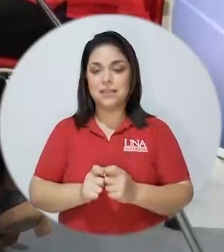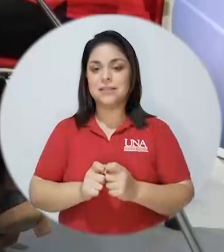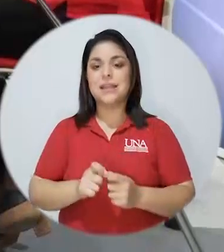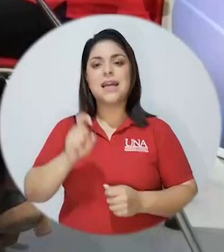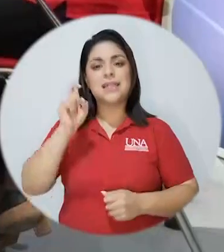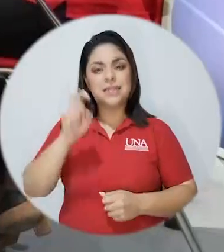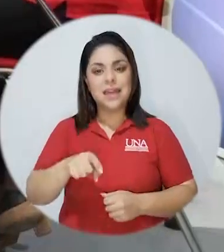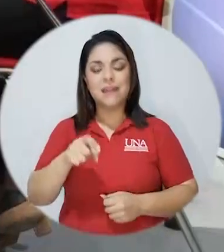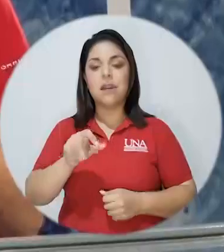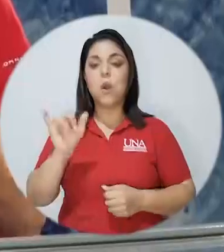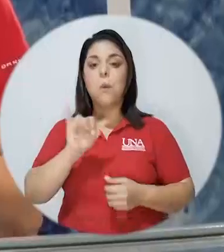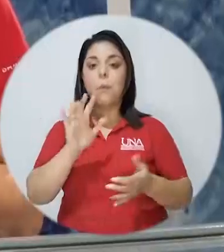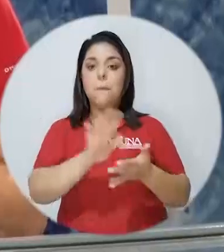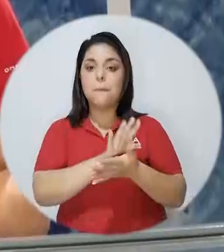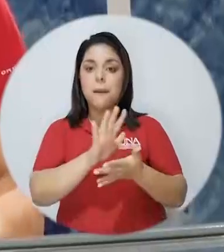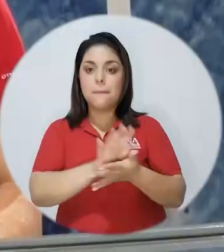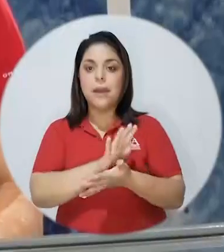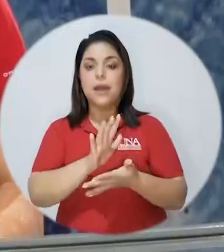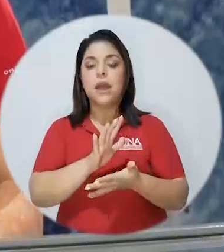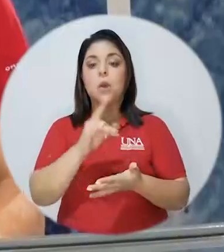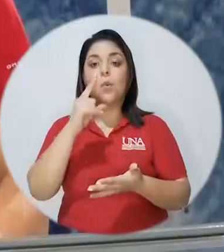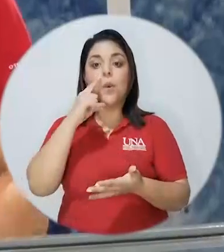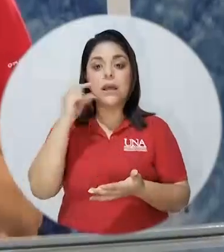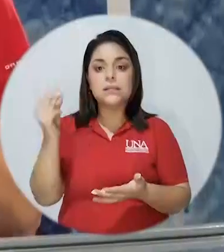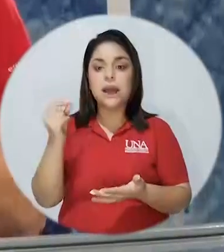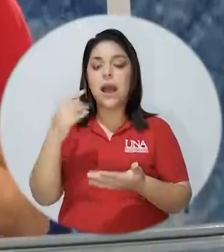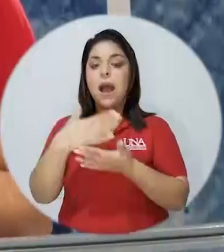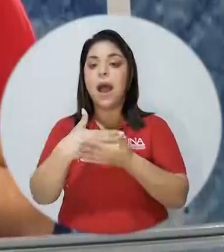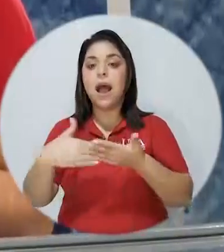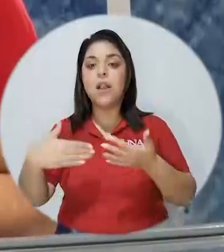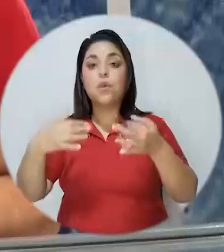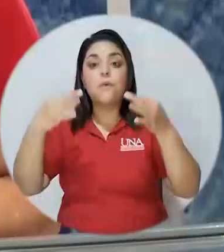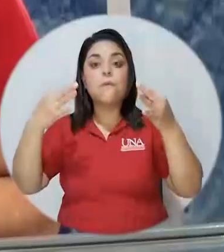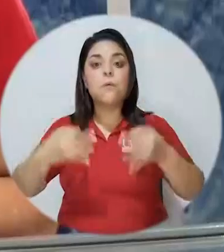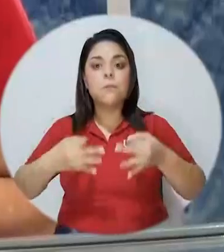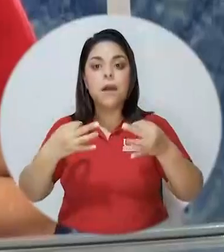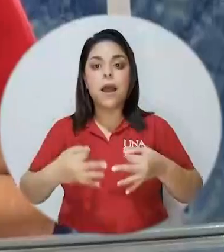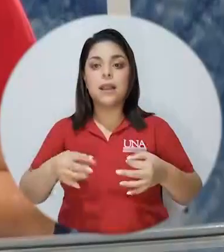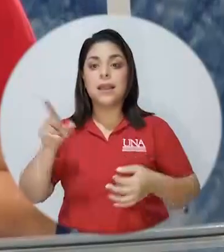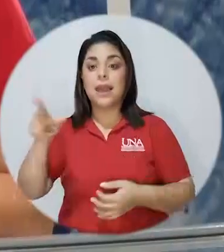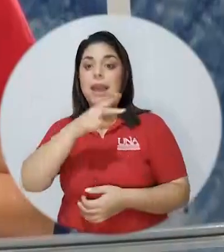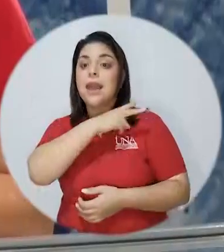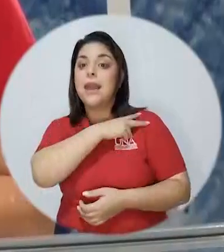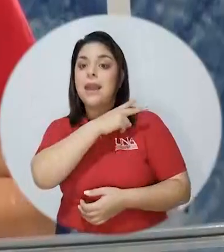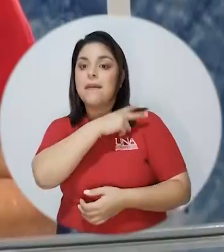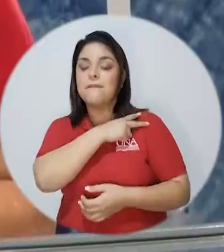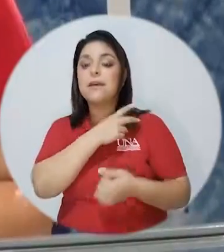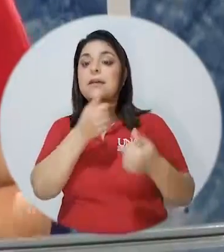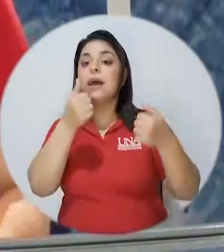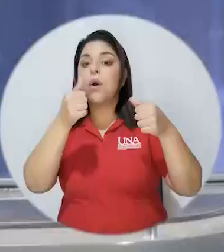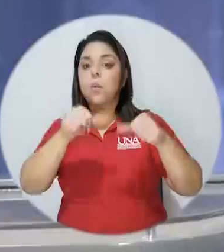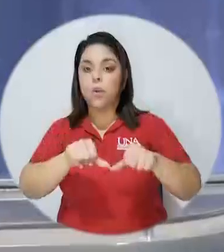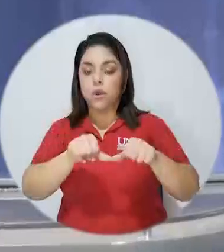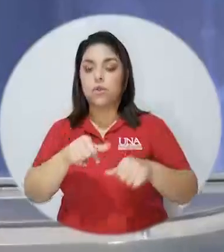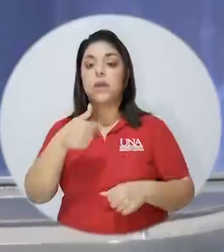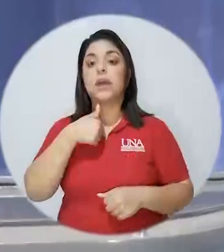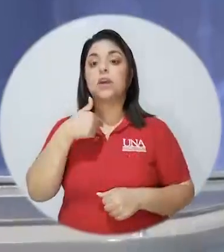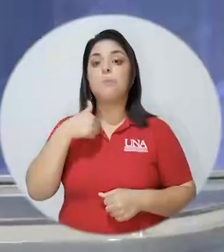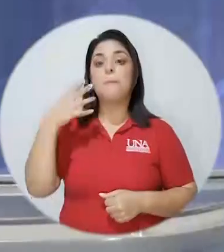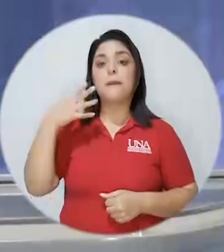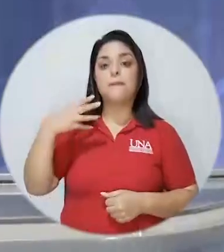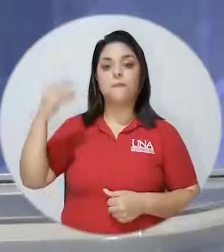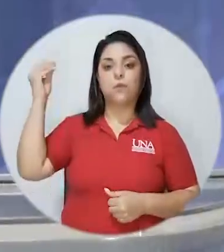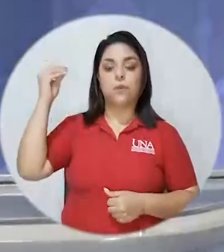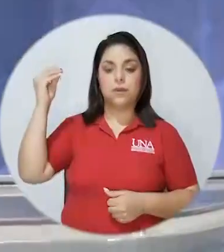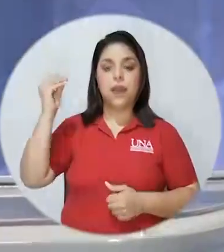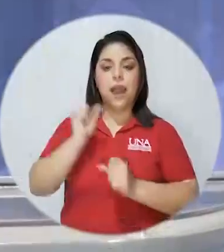quedar algo, o sea, se ocupa un documento, lo que sea un WhatsApp o un correo algo electrónico. formal, Algo que formal, su un superior correo esté de entonces. acuerdo de que usted estaba